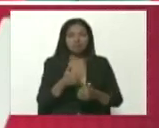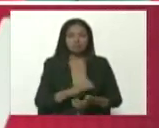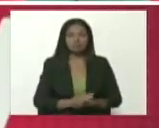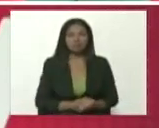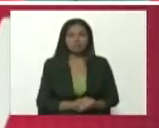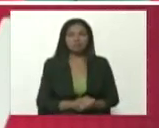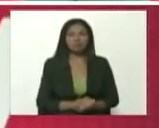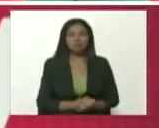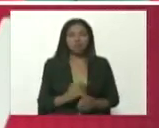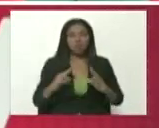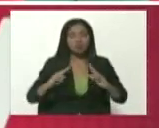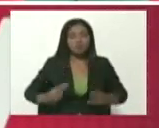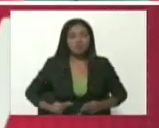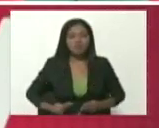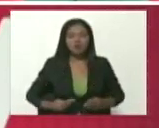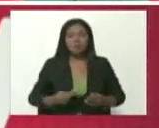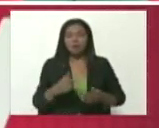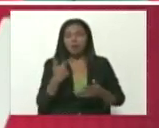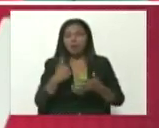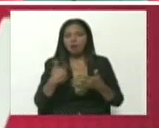el uniforme, los